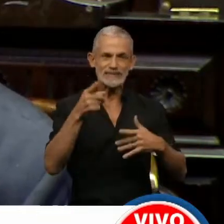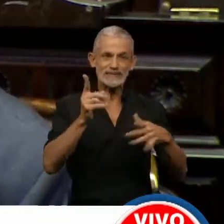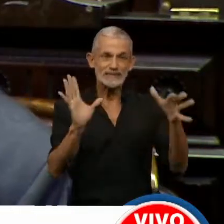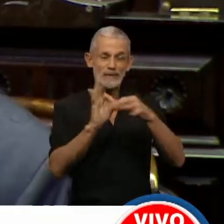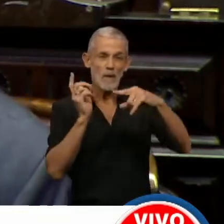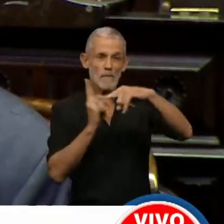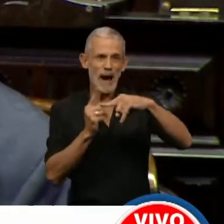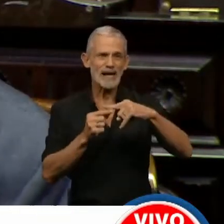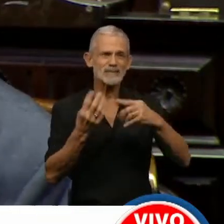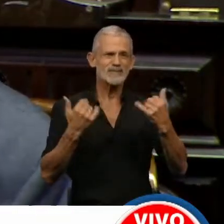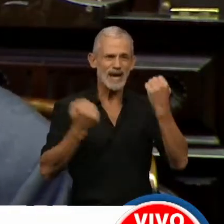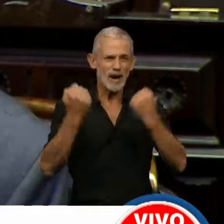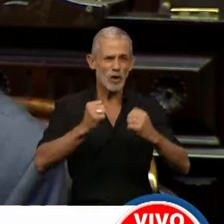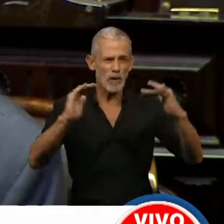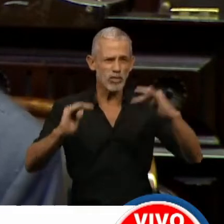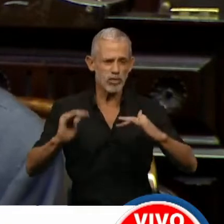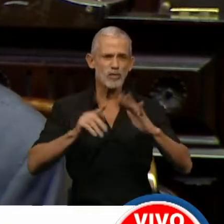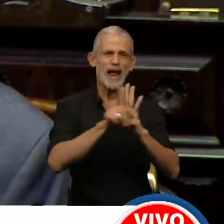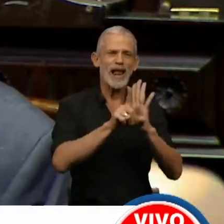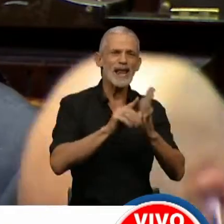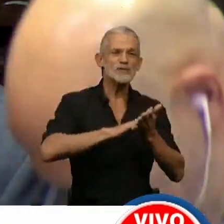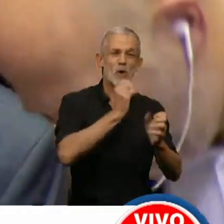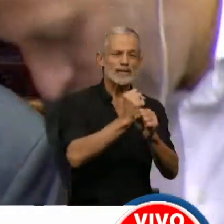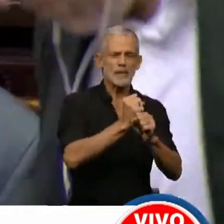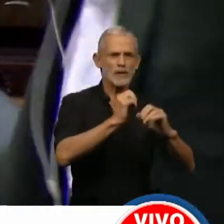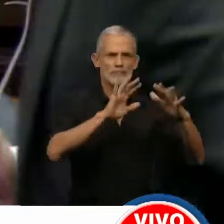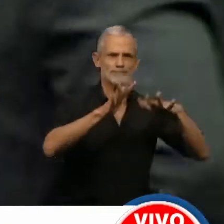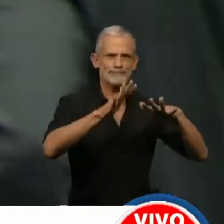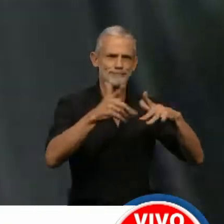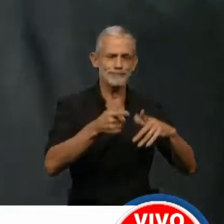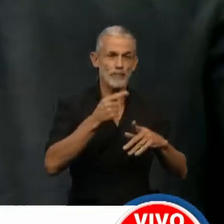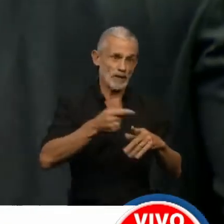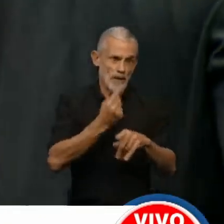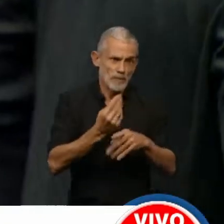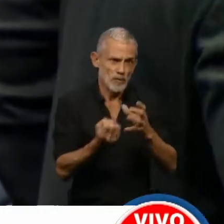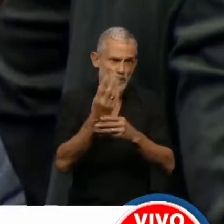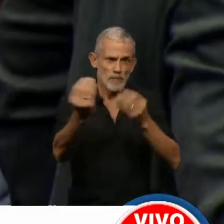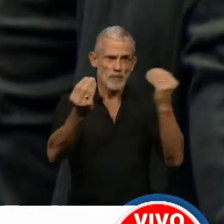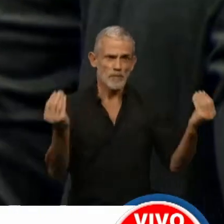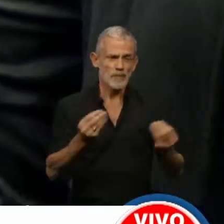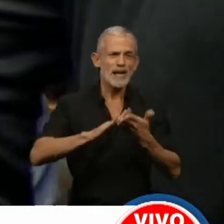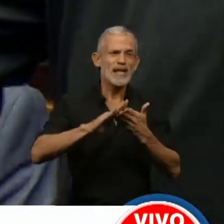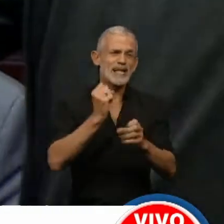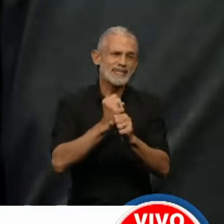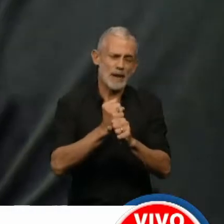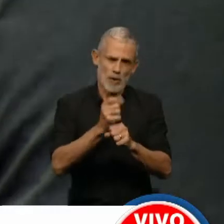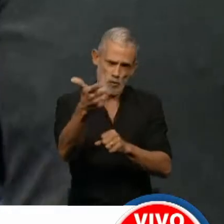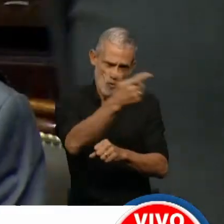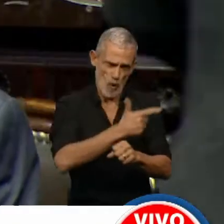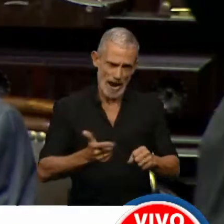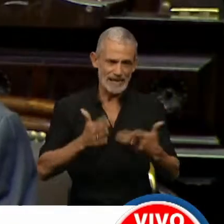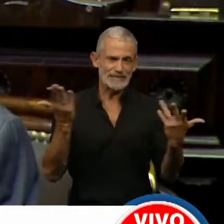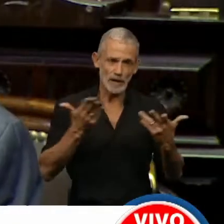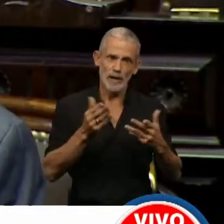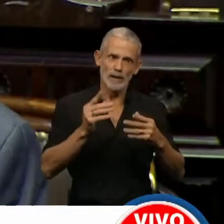combinado con la recesión que tenemos, con una legislación laboral inviable, hace imposible la generación de trabajo en la Argentina. Así que, presidente, la